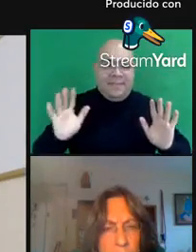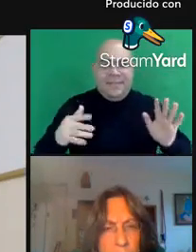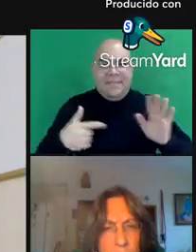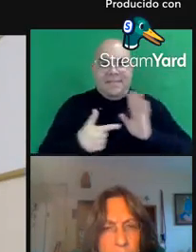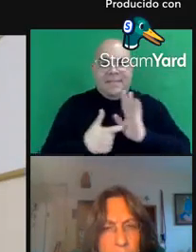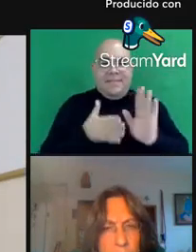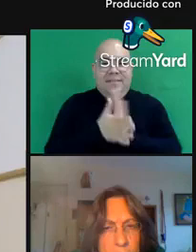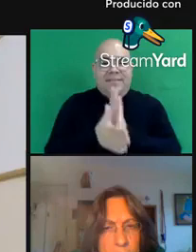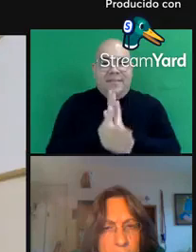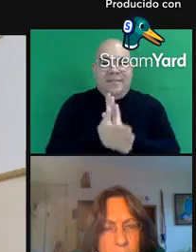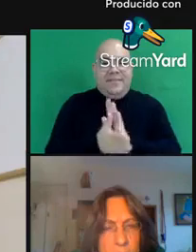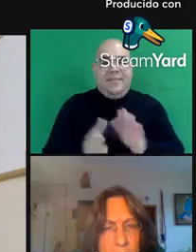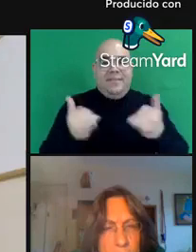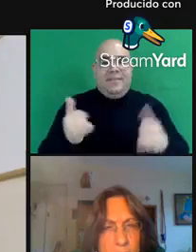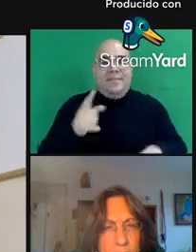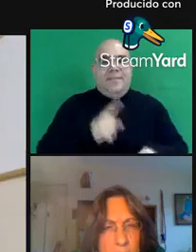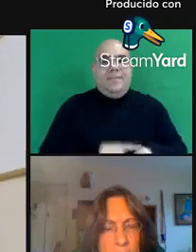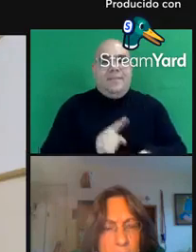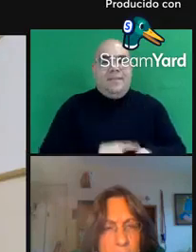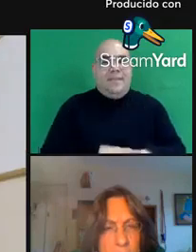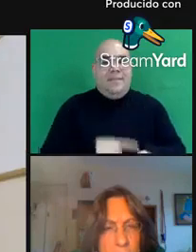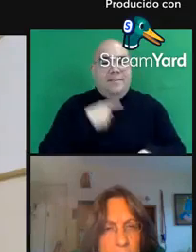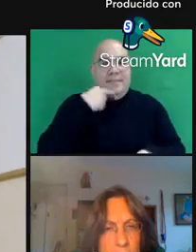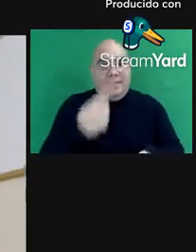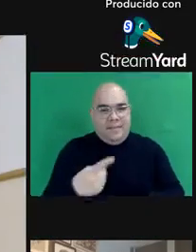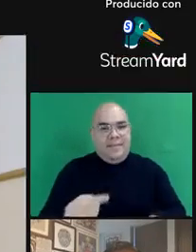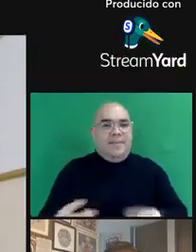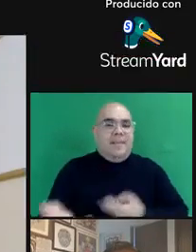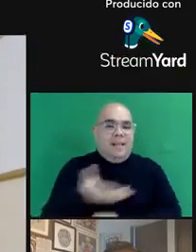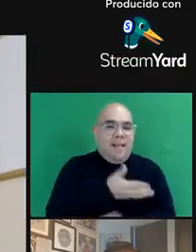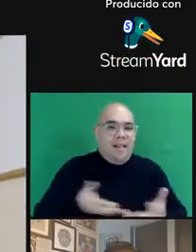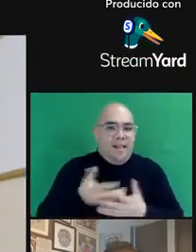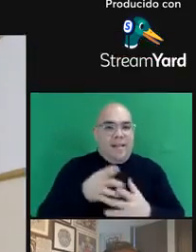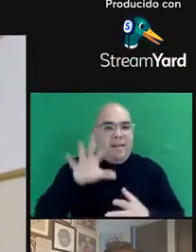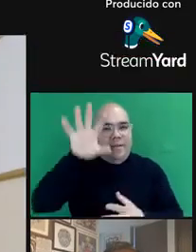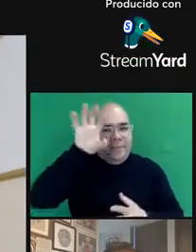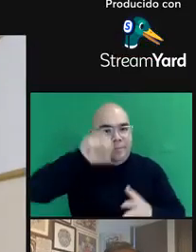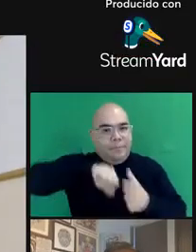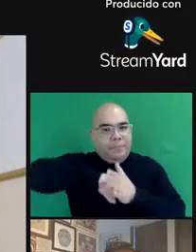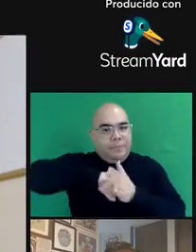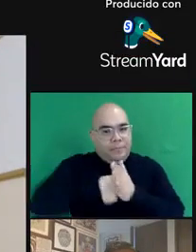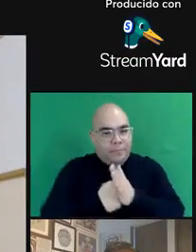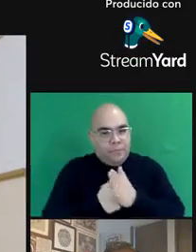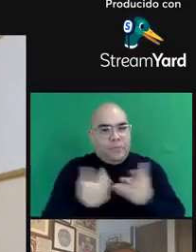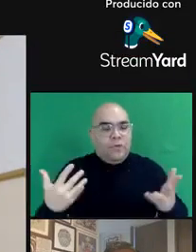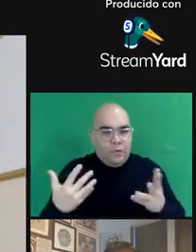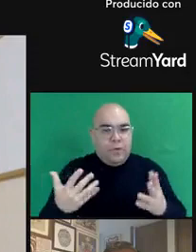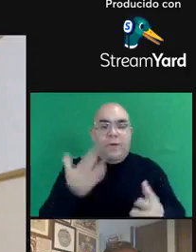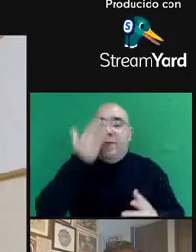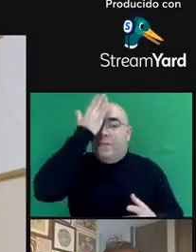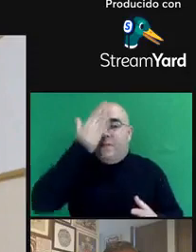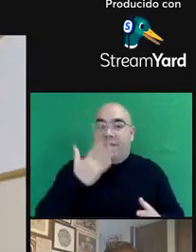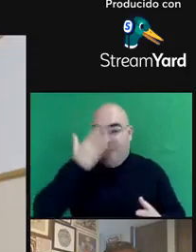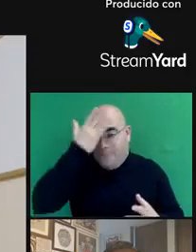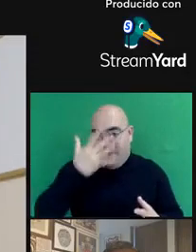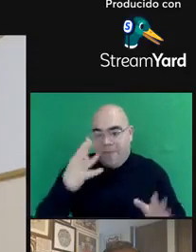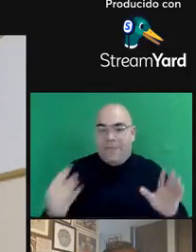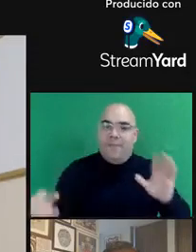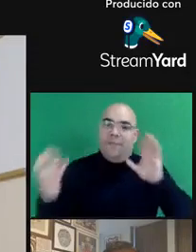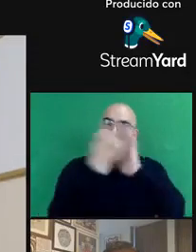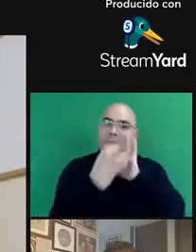este momento quiero recordar a la audiencia que este conversatorio queda grabado en el Facebook del Instituto Distrital de Patrimonio